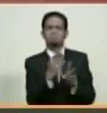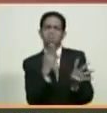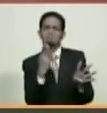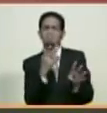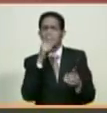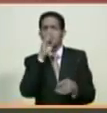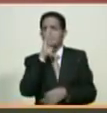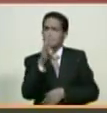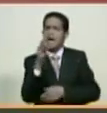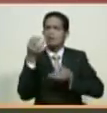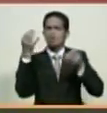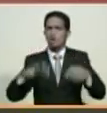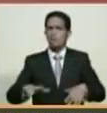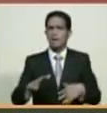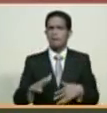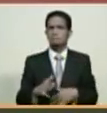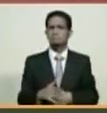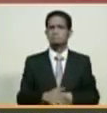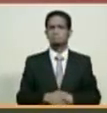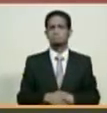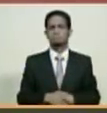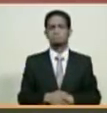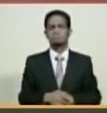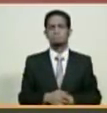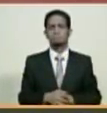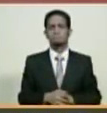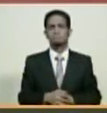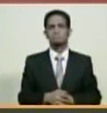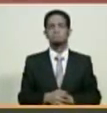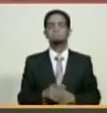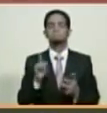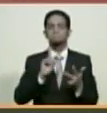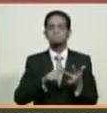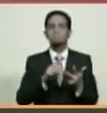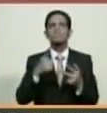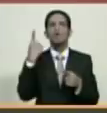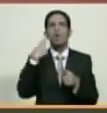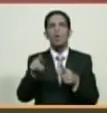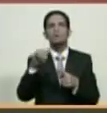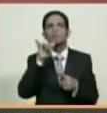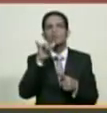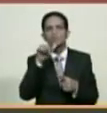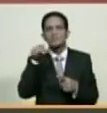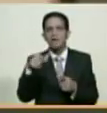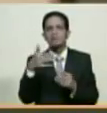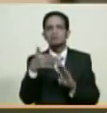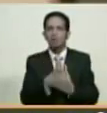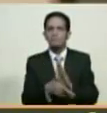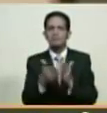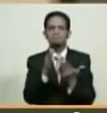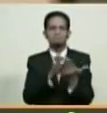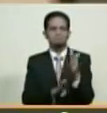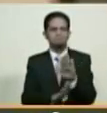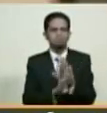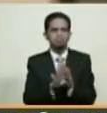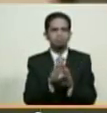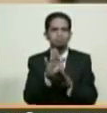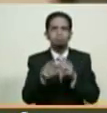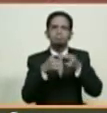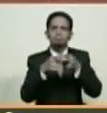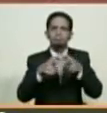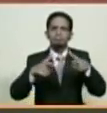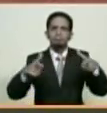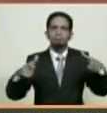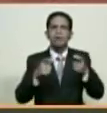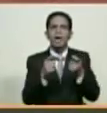podrán utilizar en consecuencia. Otra buena noticia de este programa de recuperación, que además es un programa intensivo